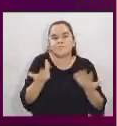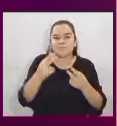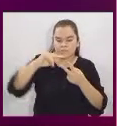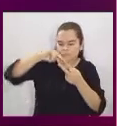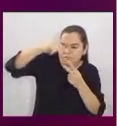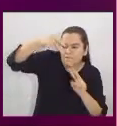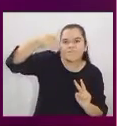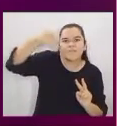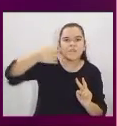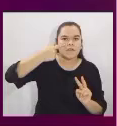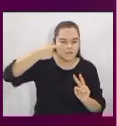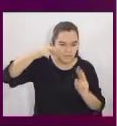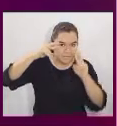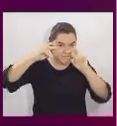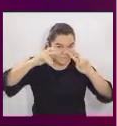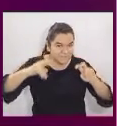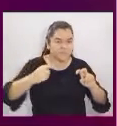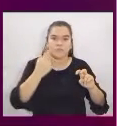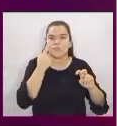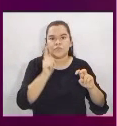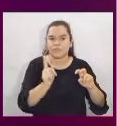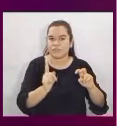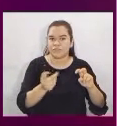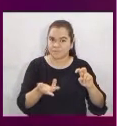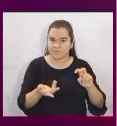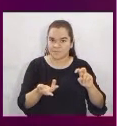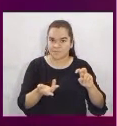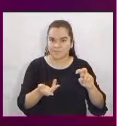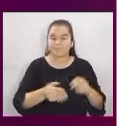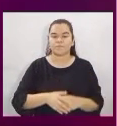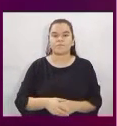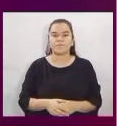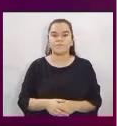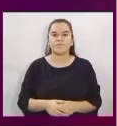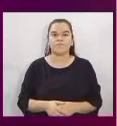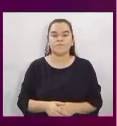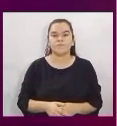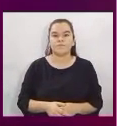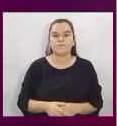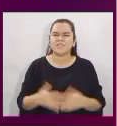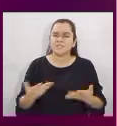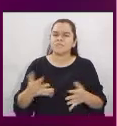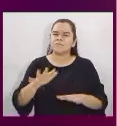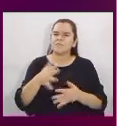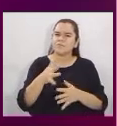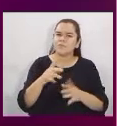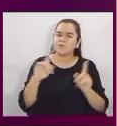el diagnóstico genético preciso de la enfermedad que posee.